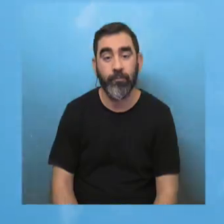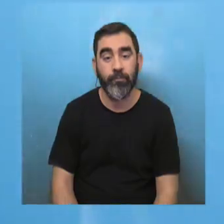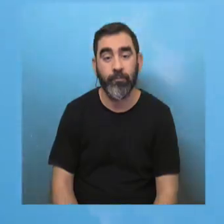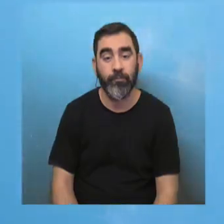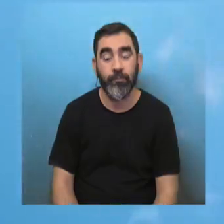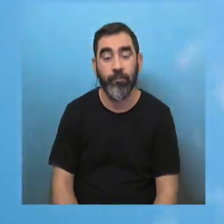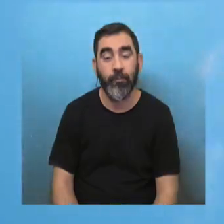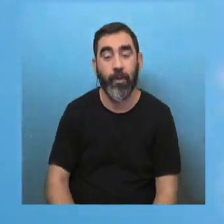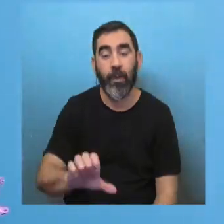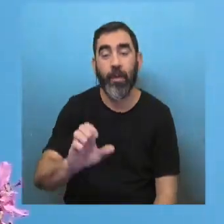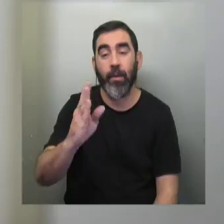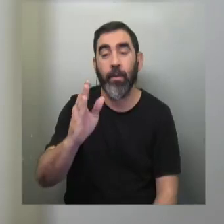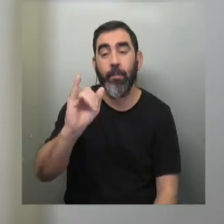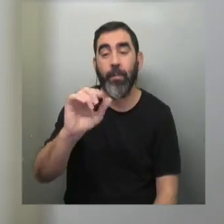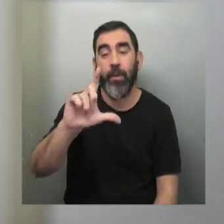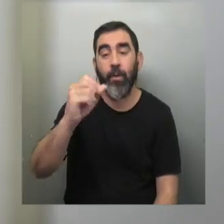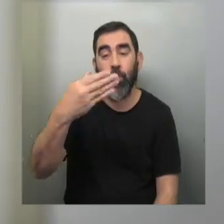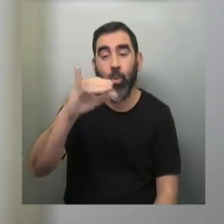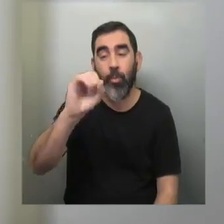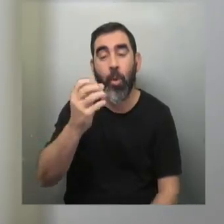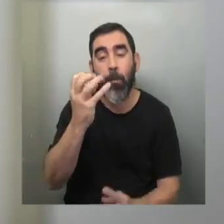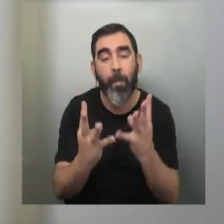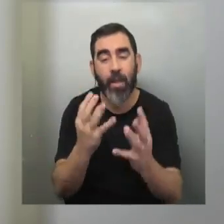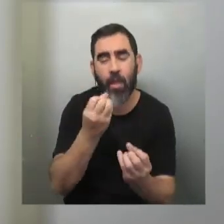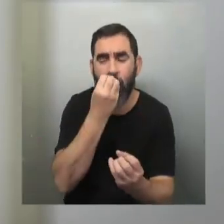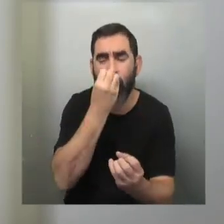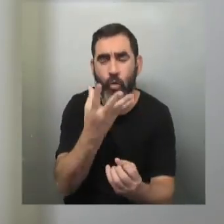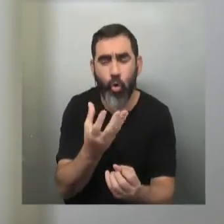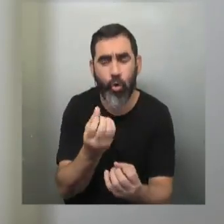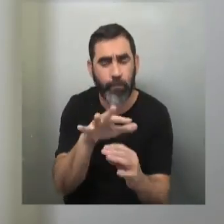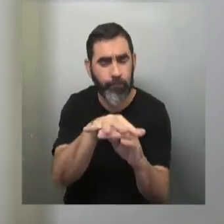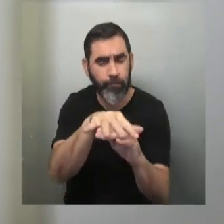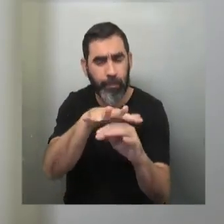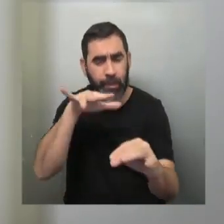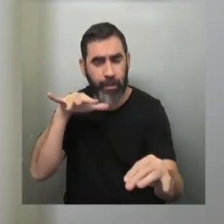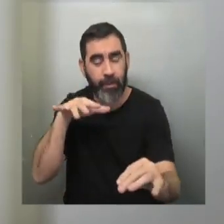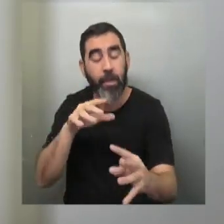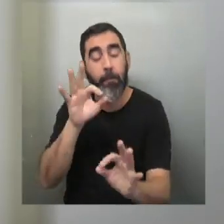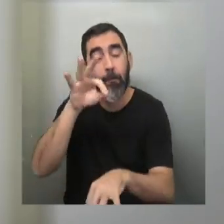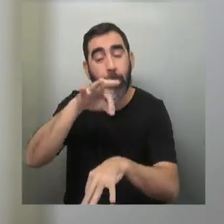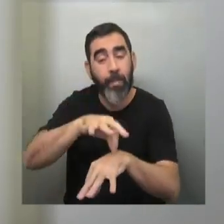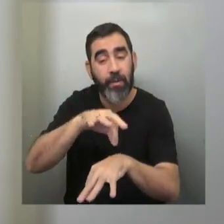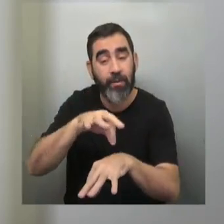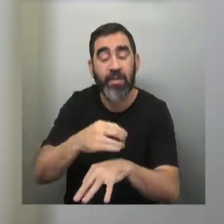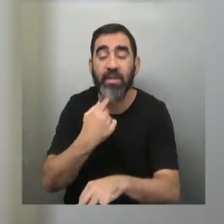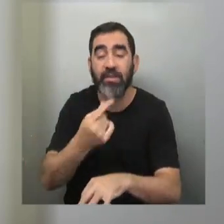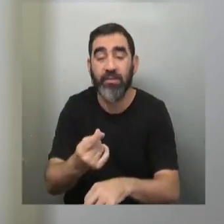El epilobio es una planta herbácea conocida por sus flores brillantes y en la medicina tradicional por sus características antioxidantes